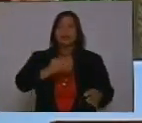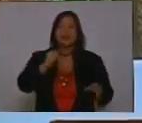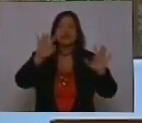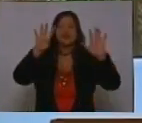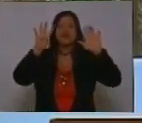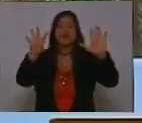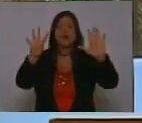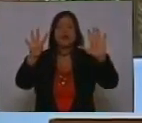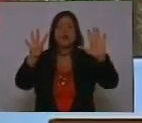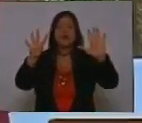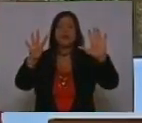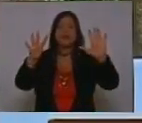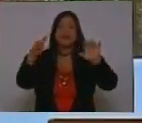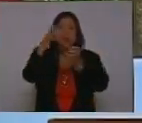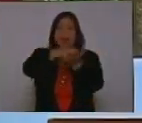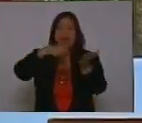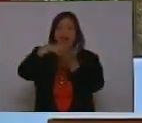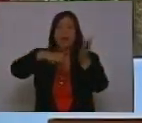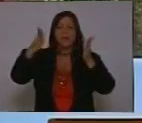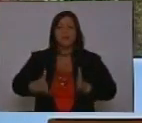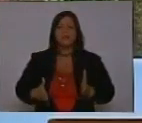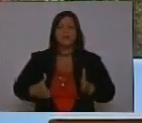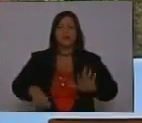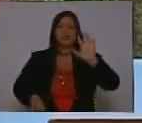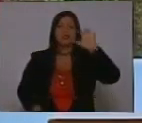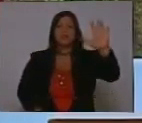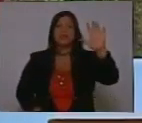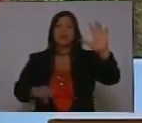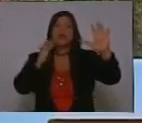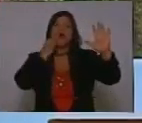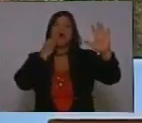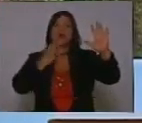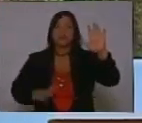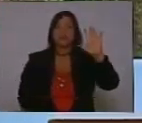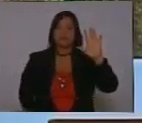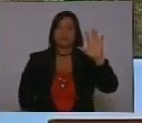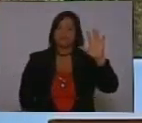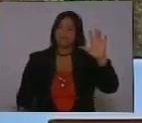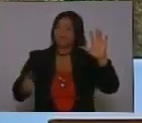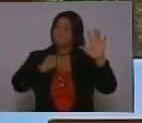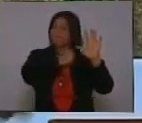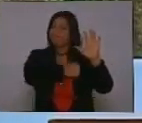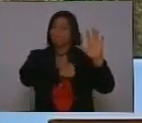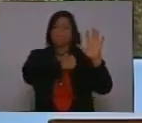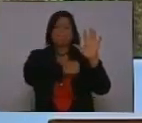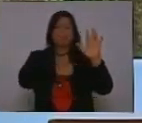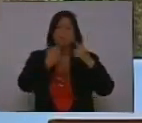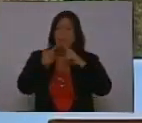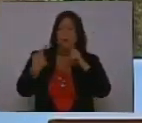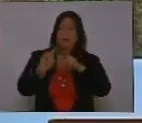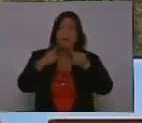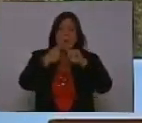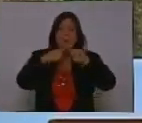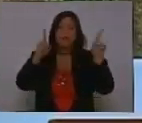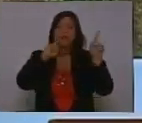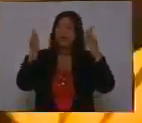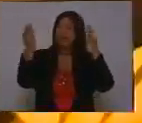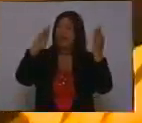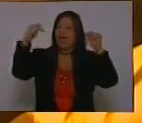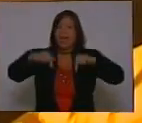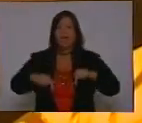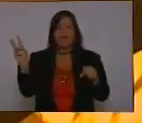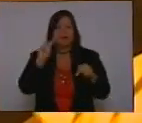9 campesinos y 5 de ellos jóvenes. Y hoy vemos la diferencia que aquí en